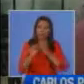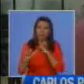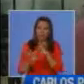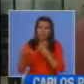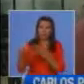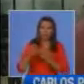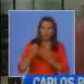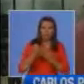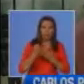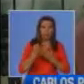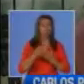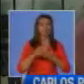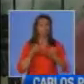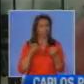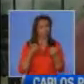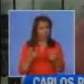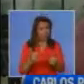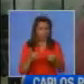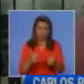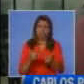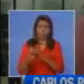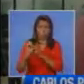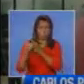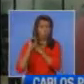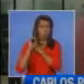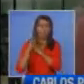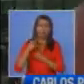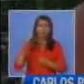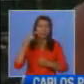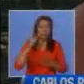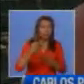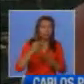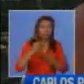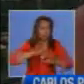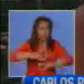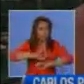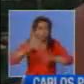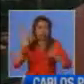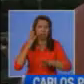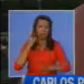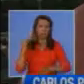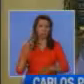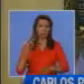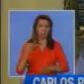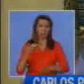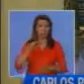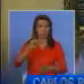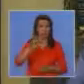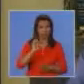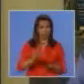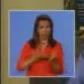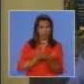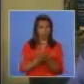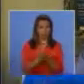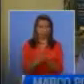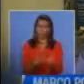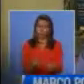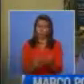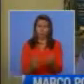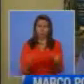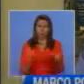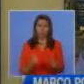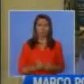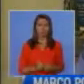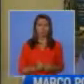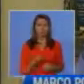decisiones, creo que es parte de su obligación buscar esa asesoría. El metro es una solución. No tenemos todavía muy claro cuánto